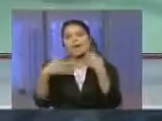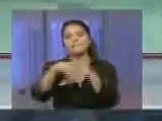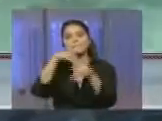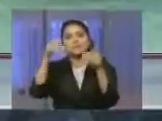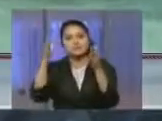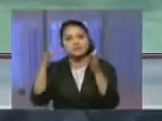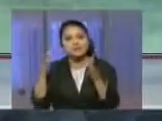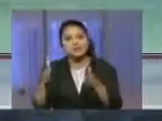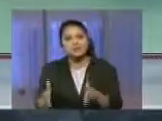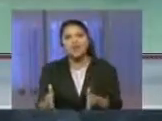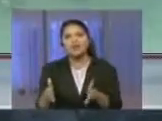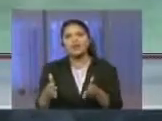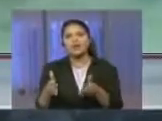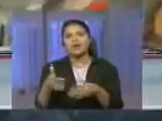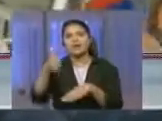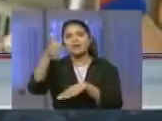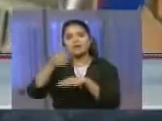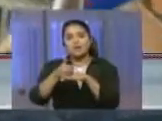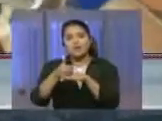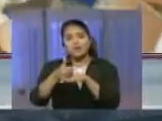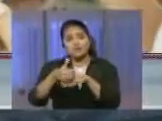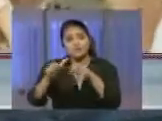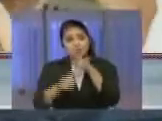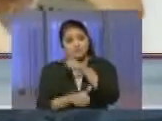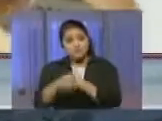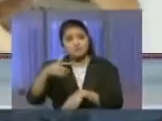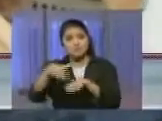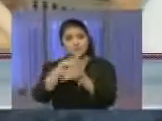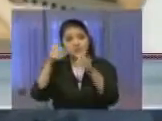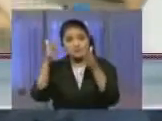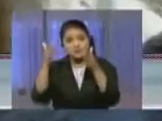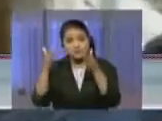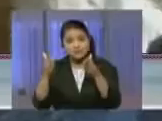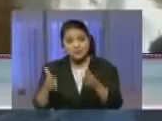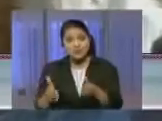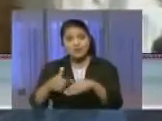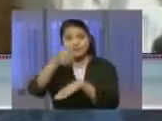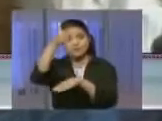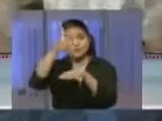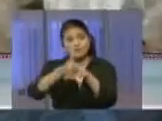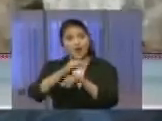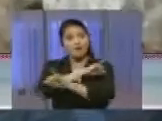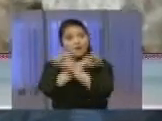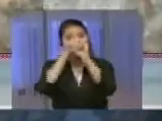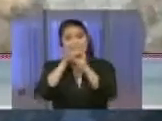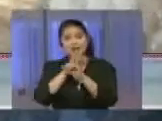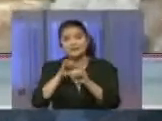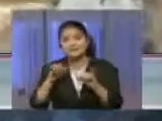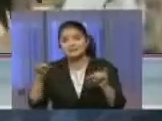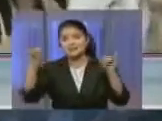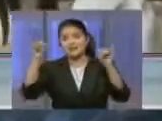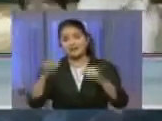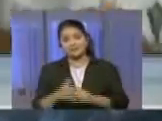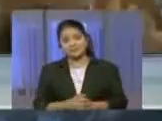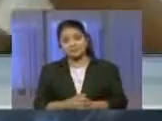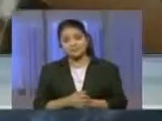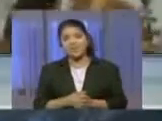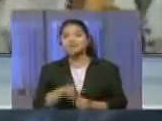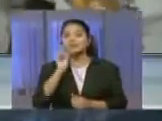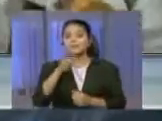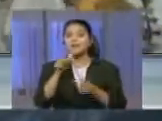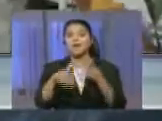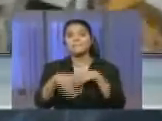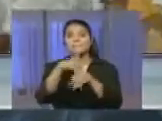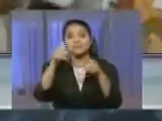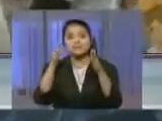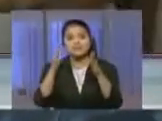de la del viceministerio de la suprema felicidad hasta al Ministerio del poder